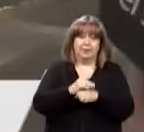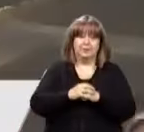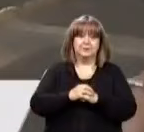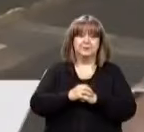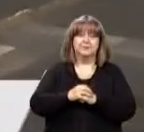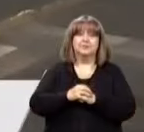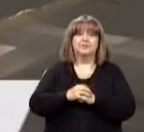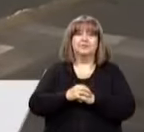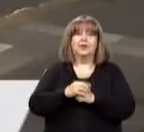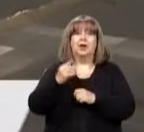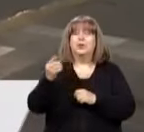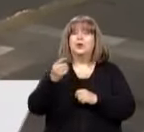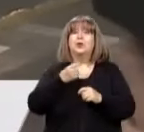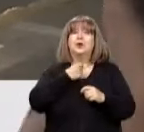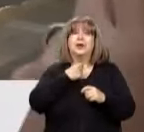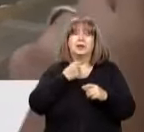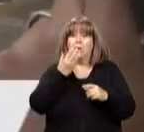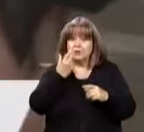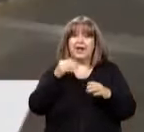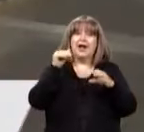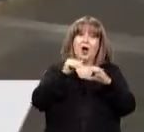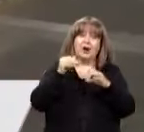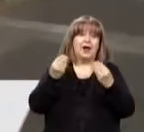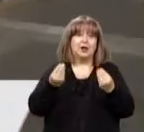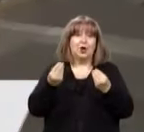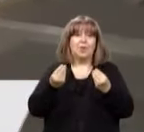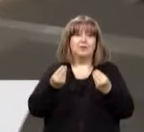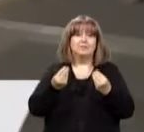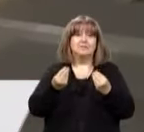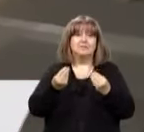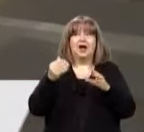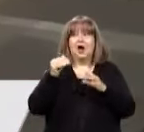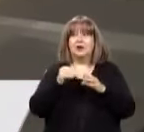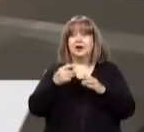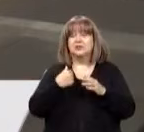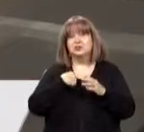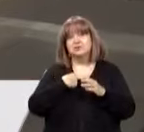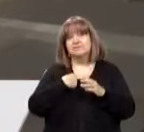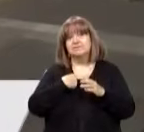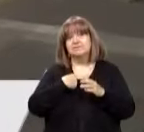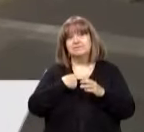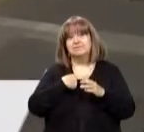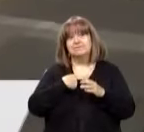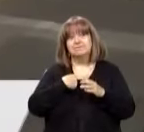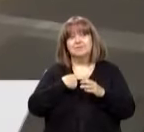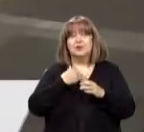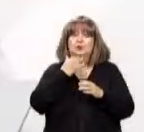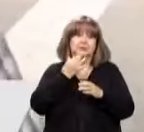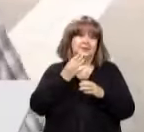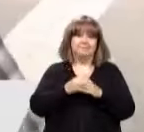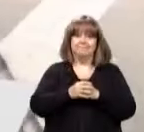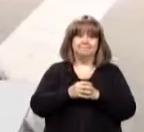pudiese ahorrar Cuál sería la manera o la forma en la cual lo haría de ahorrar hoy en día es una adivinanza